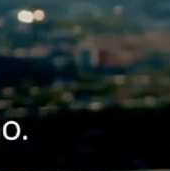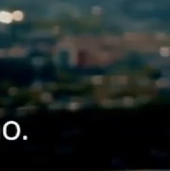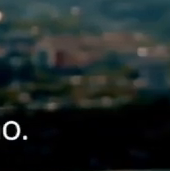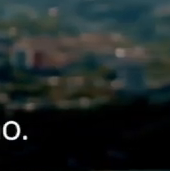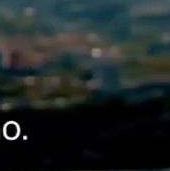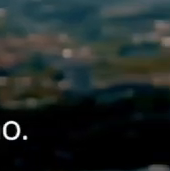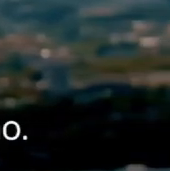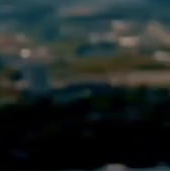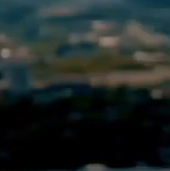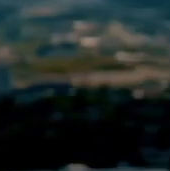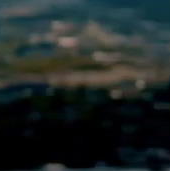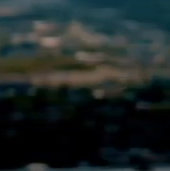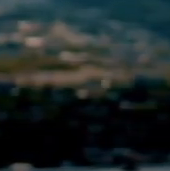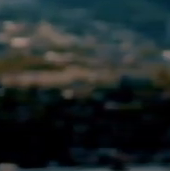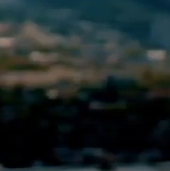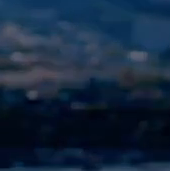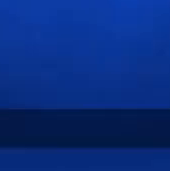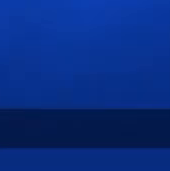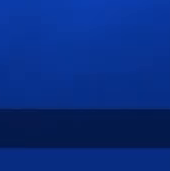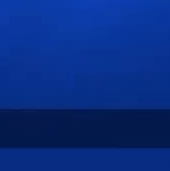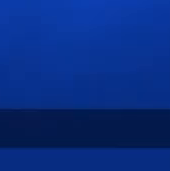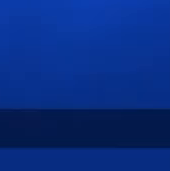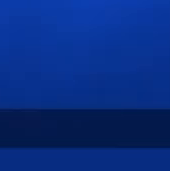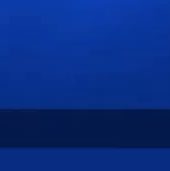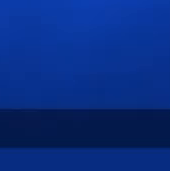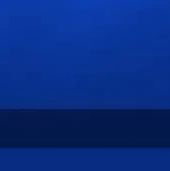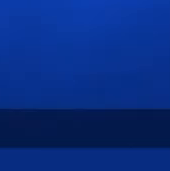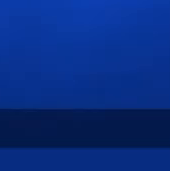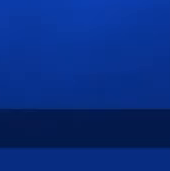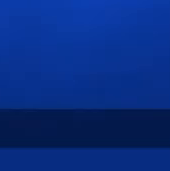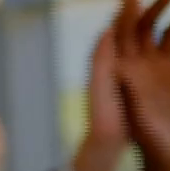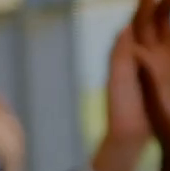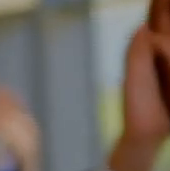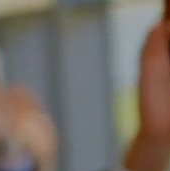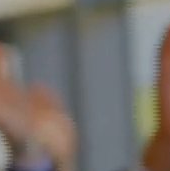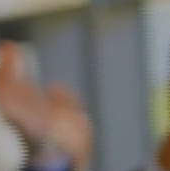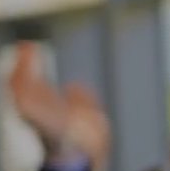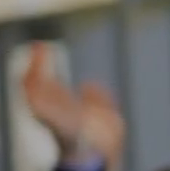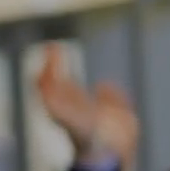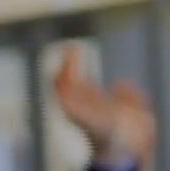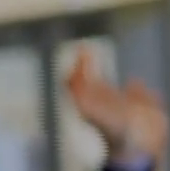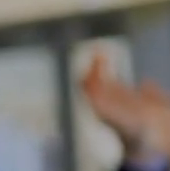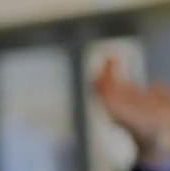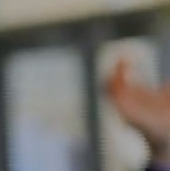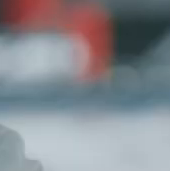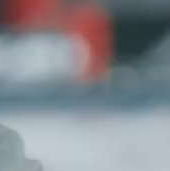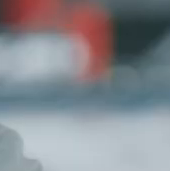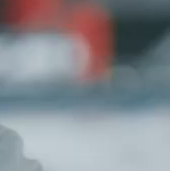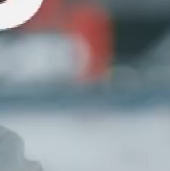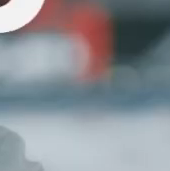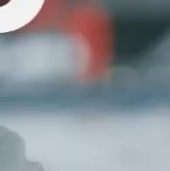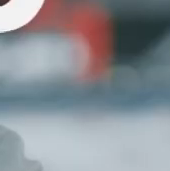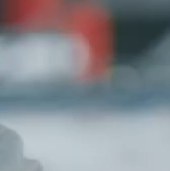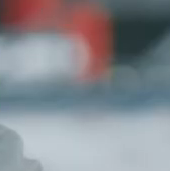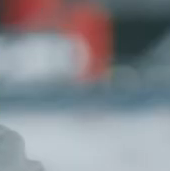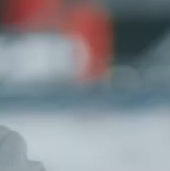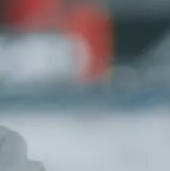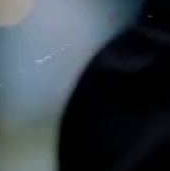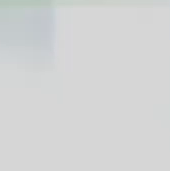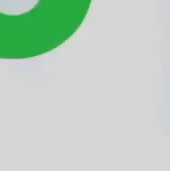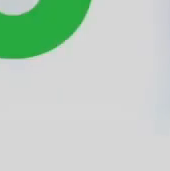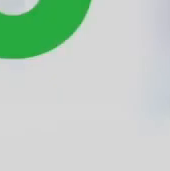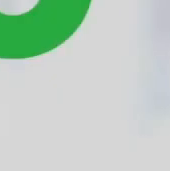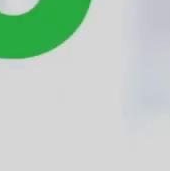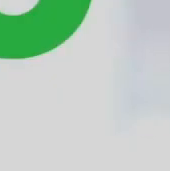precandidato a jefe de gobierno el cambio que queremos mensaje dirigido a militantes y simpatizantes del pan con los votos de los diputados y senadores del partido verde se